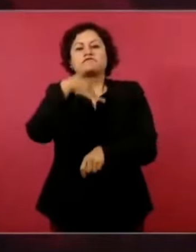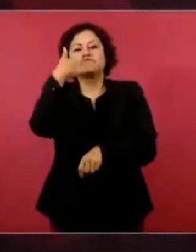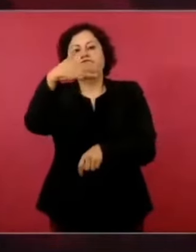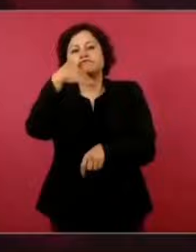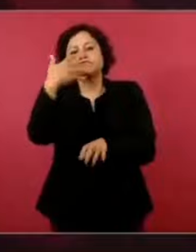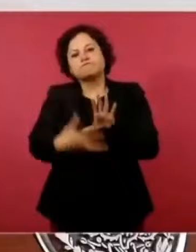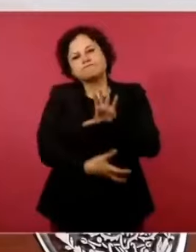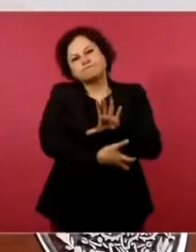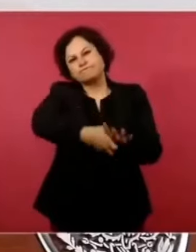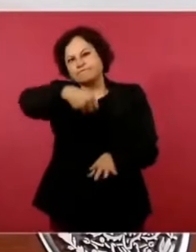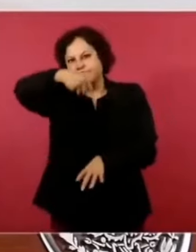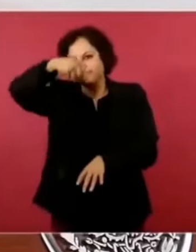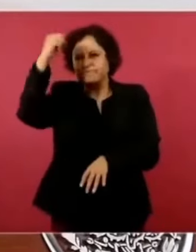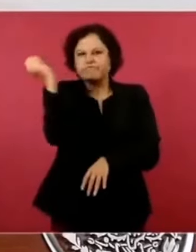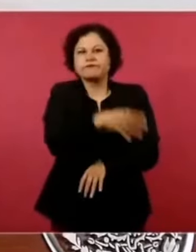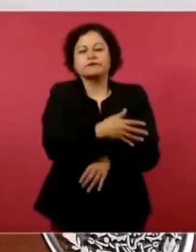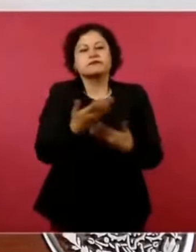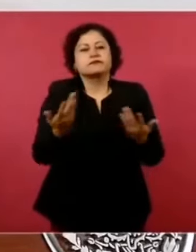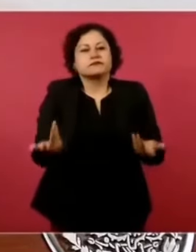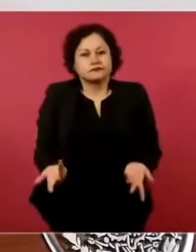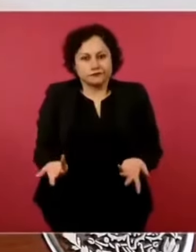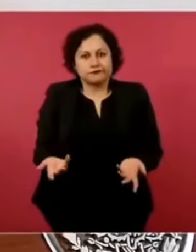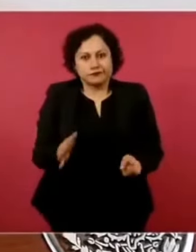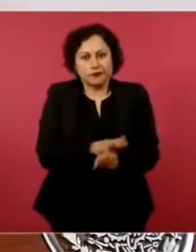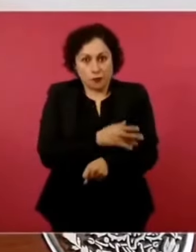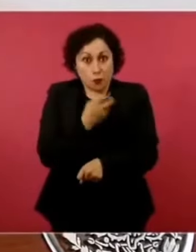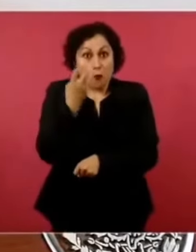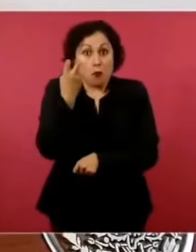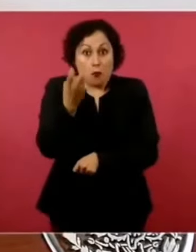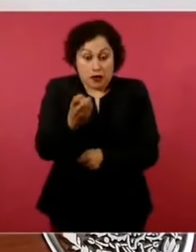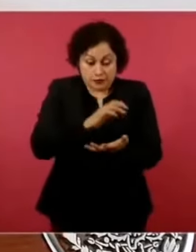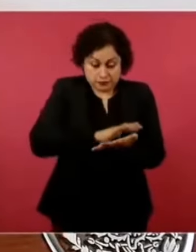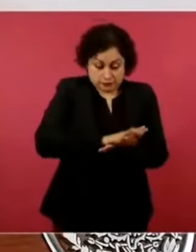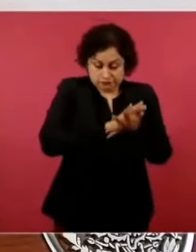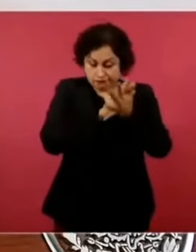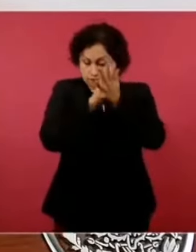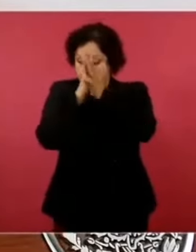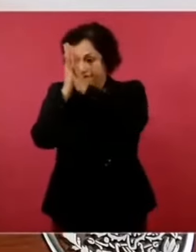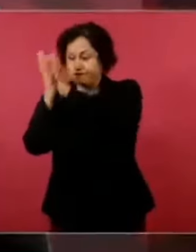En ese sentido, es una transformación radical,